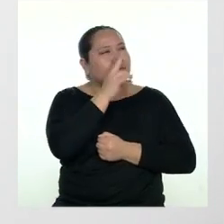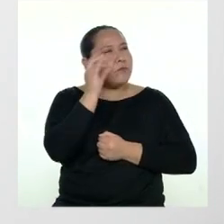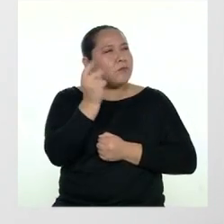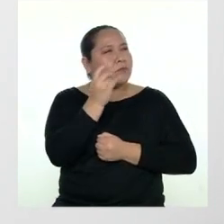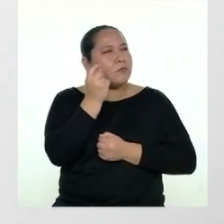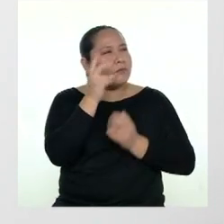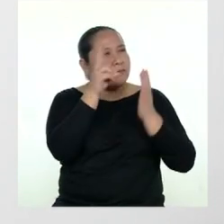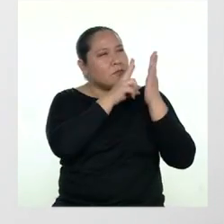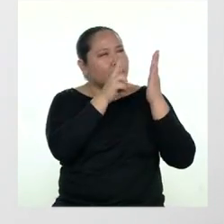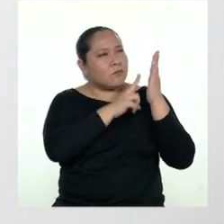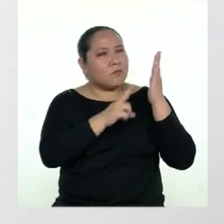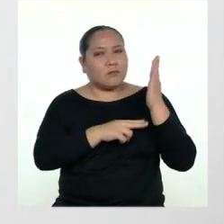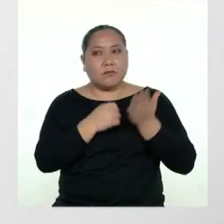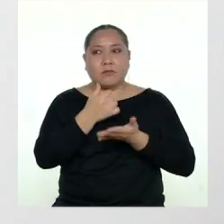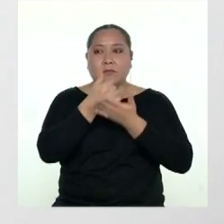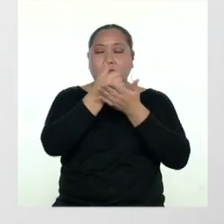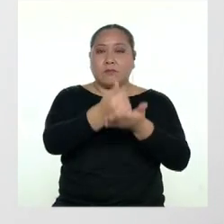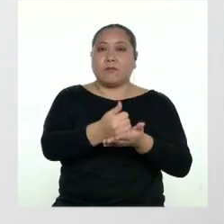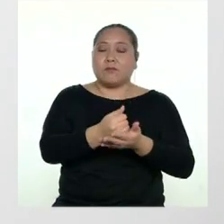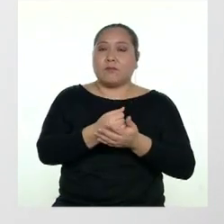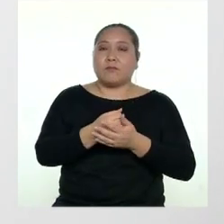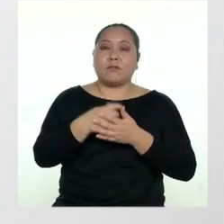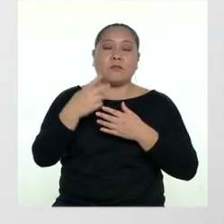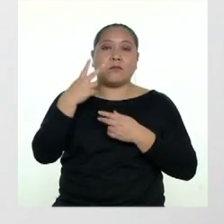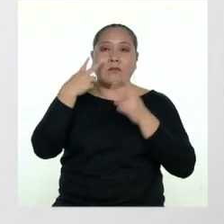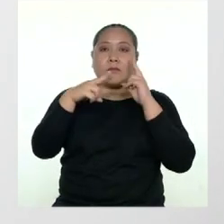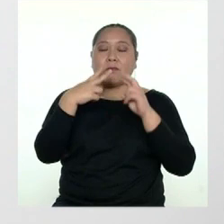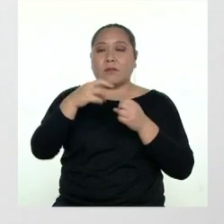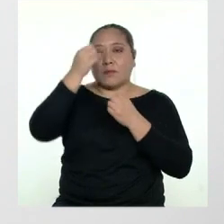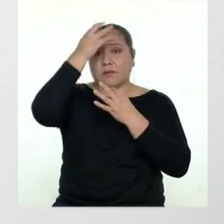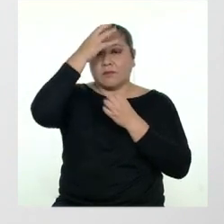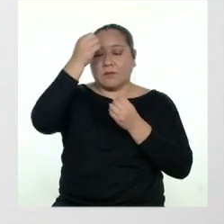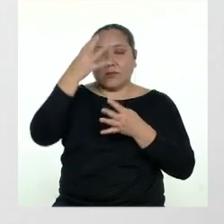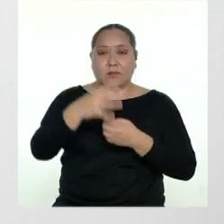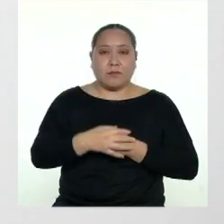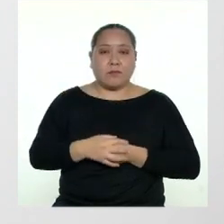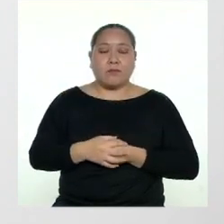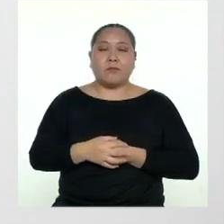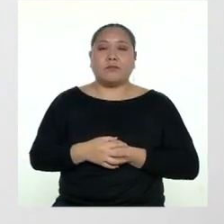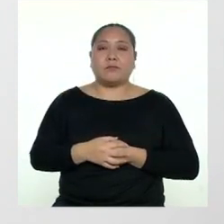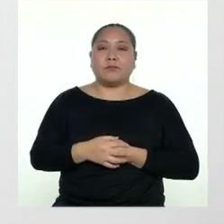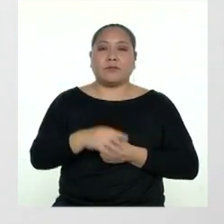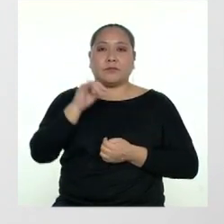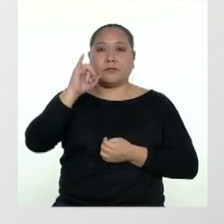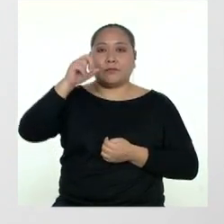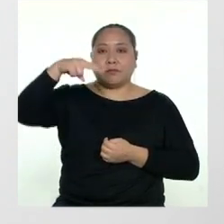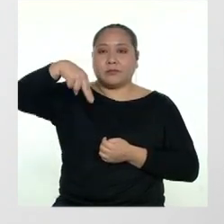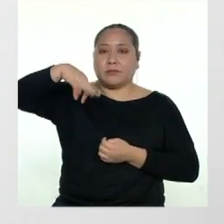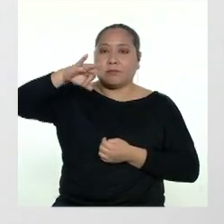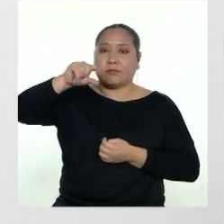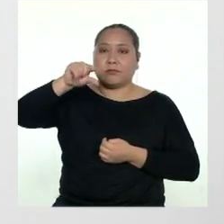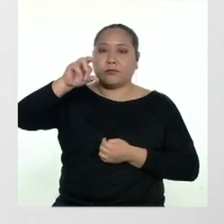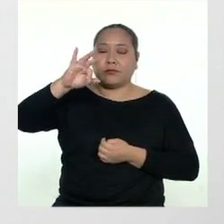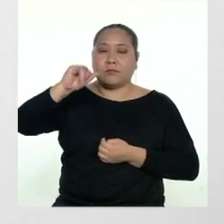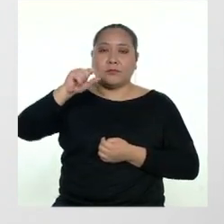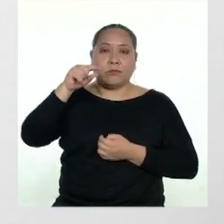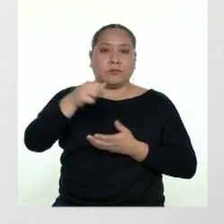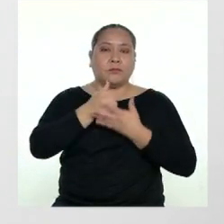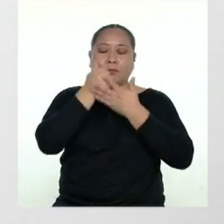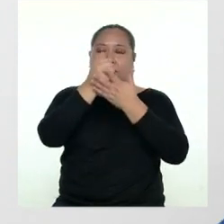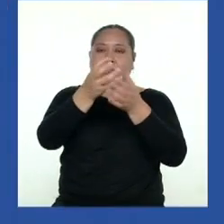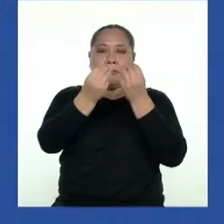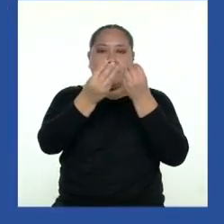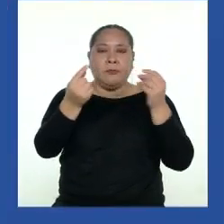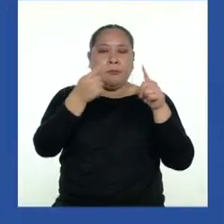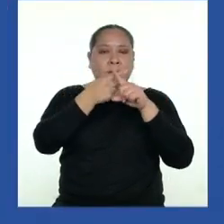nos ayudan a procesar de forma sencilla la información compleja. Las infografías son muy útiles porque en sus diferentes